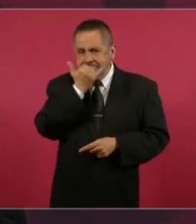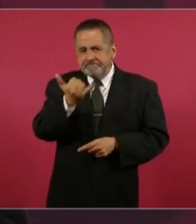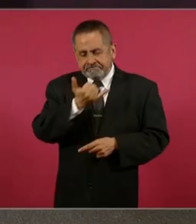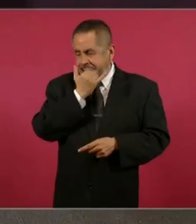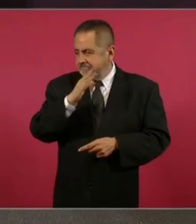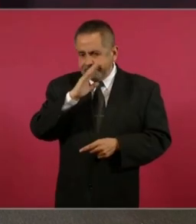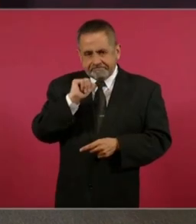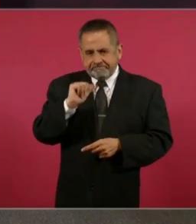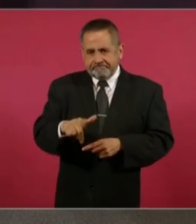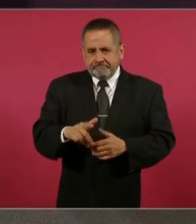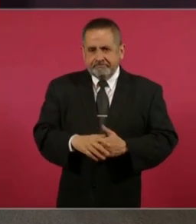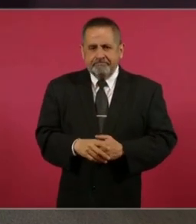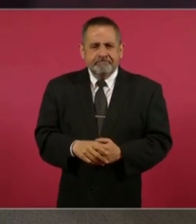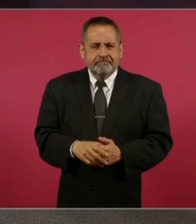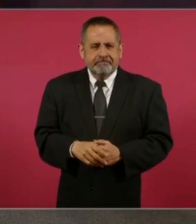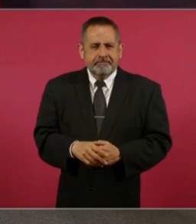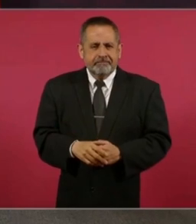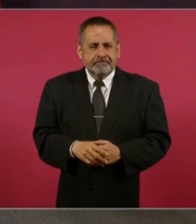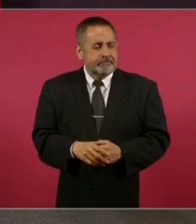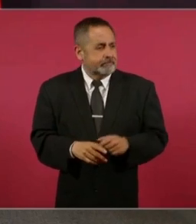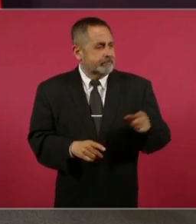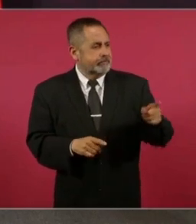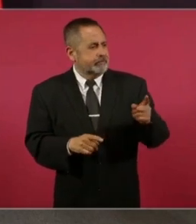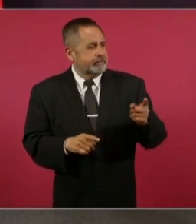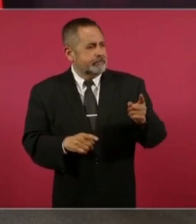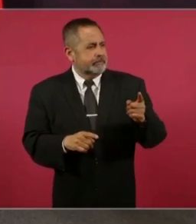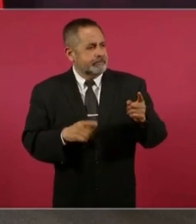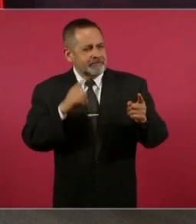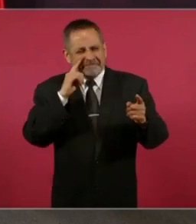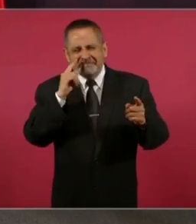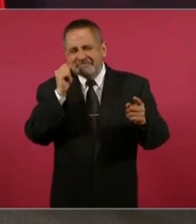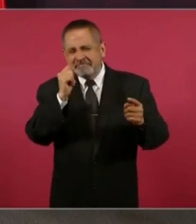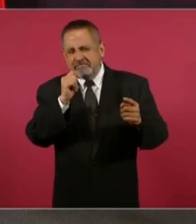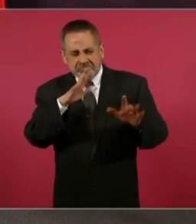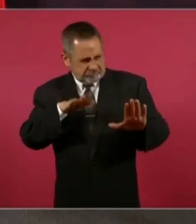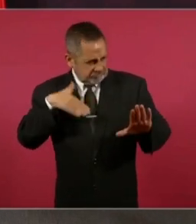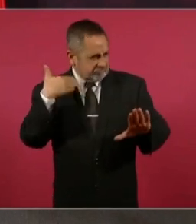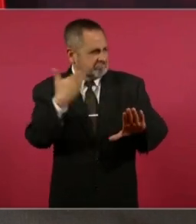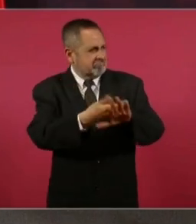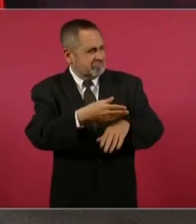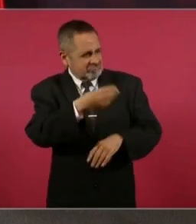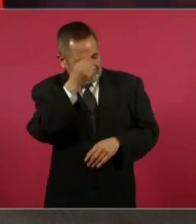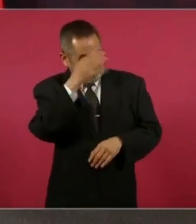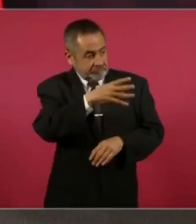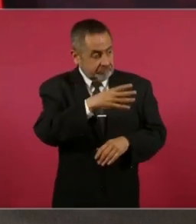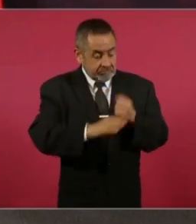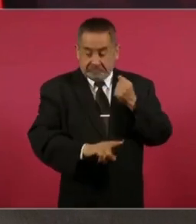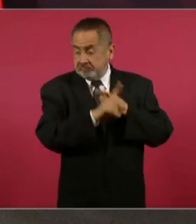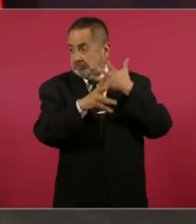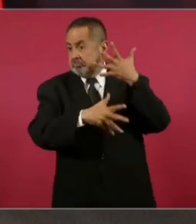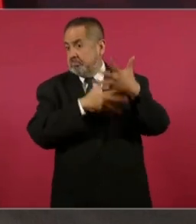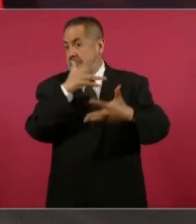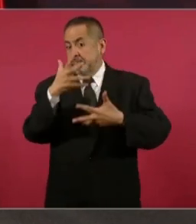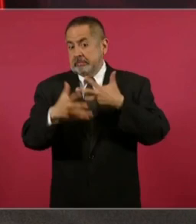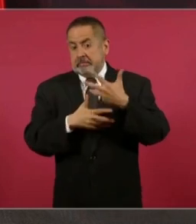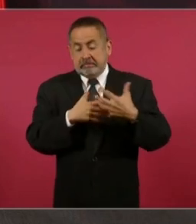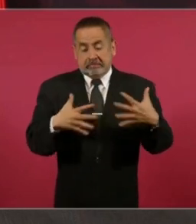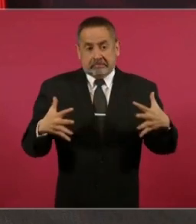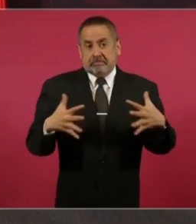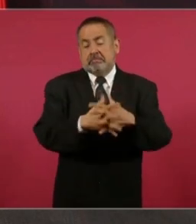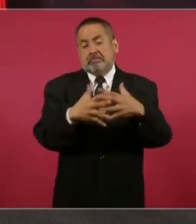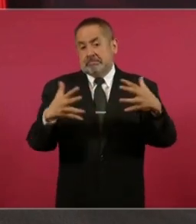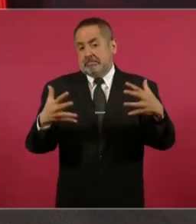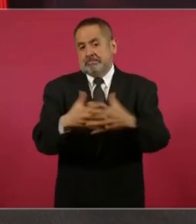garrafal pegarle un palazo a lo tonto a la avispero y lo que